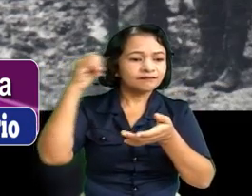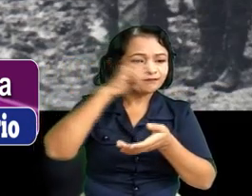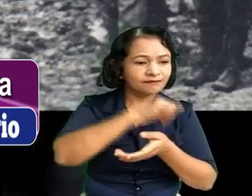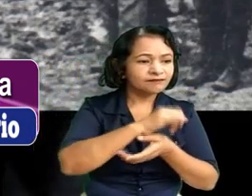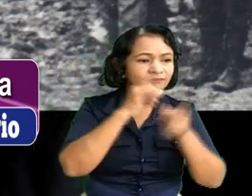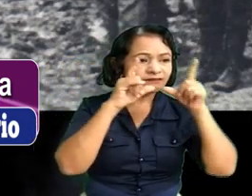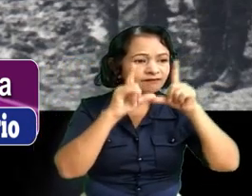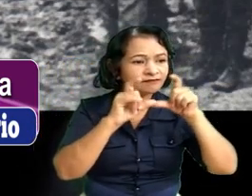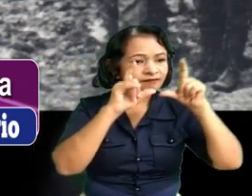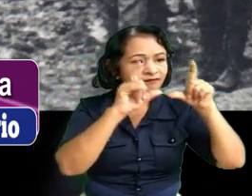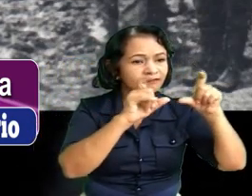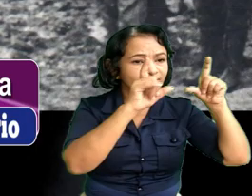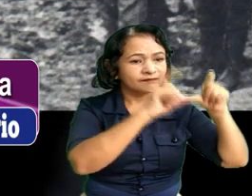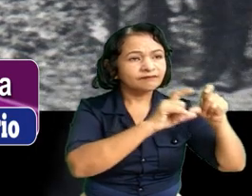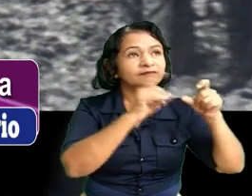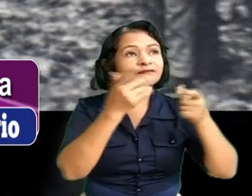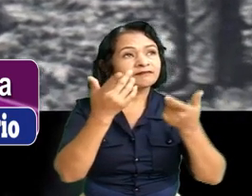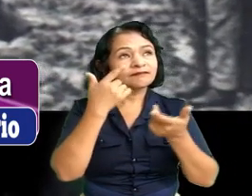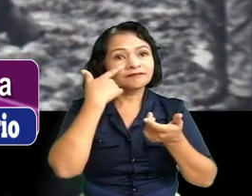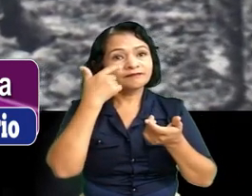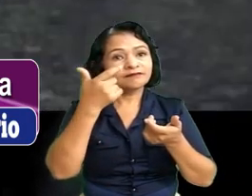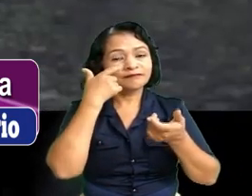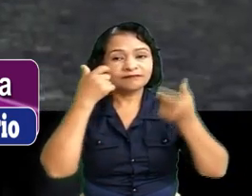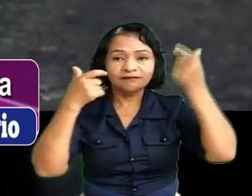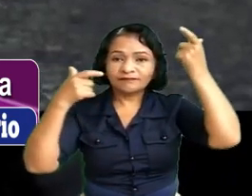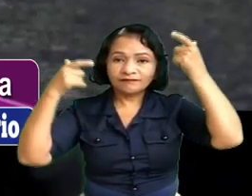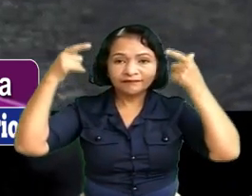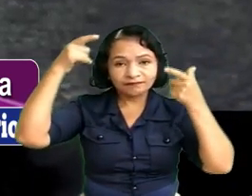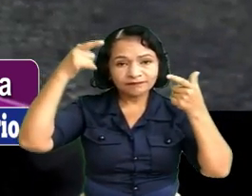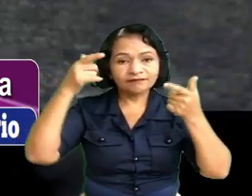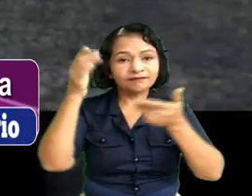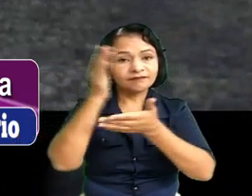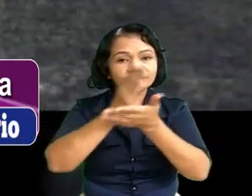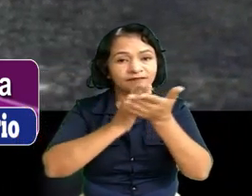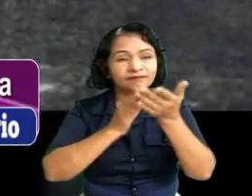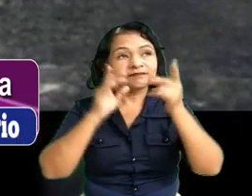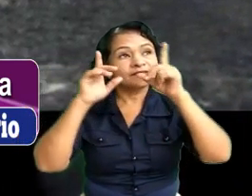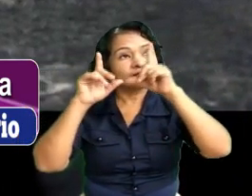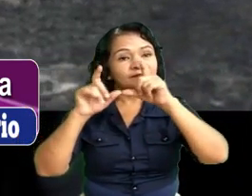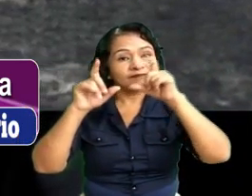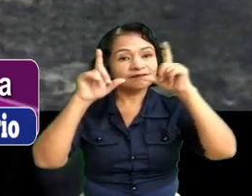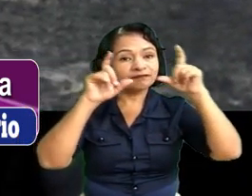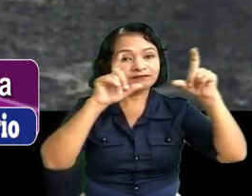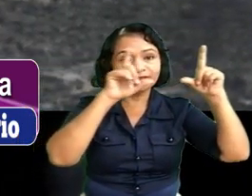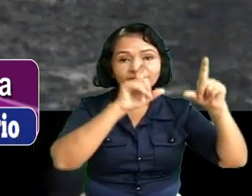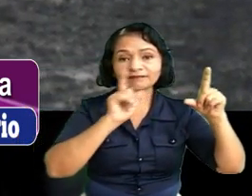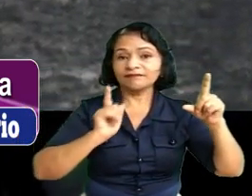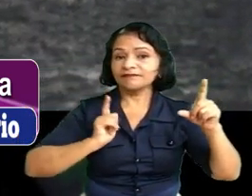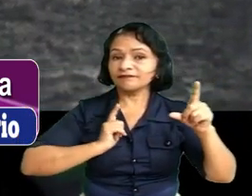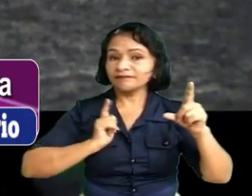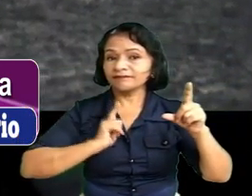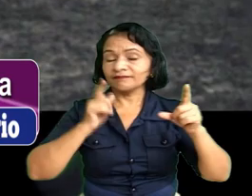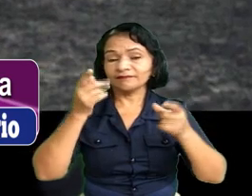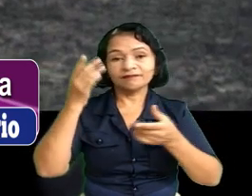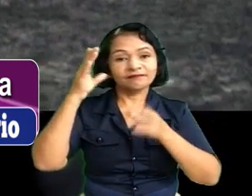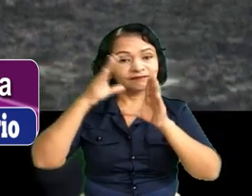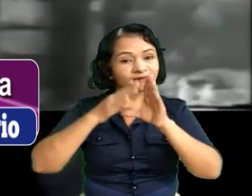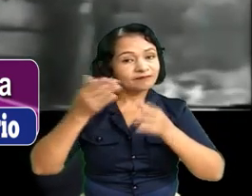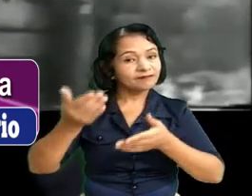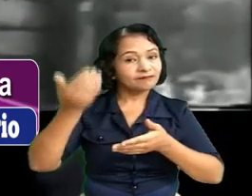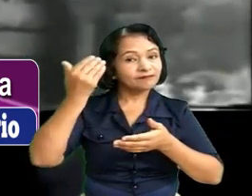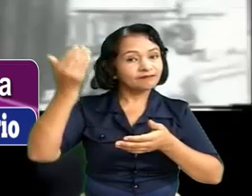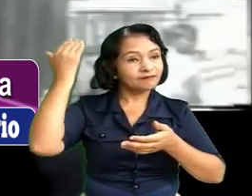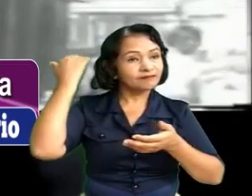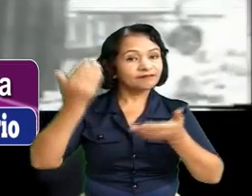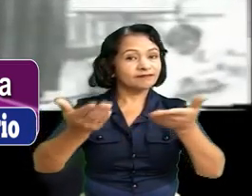de ella conoció la gesta heroica del general. Entonces, ahí algunas de esas fotografías que nos quedan como legado histórico,